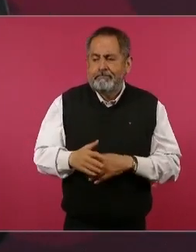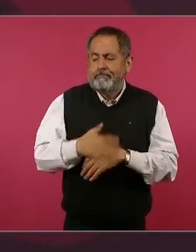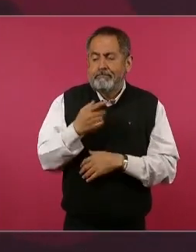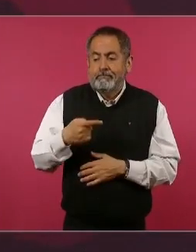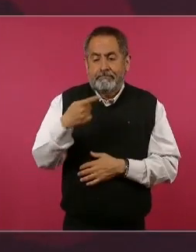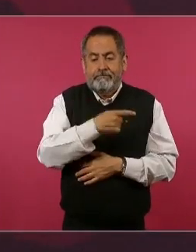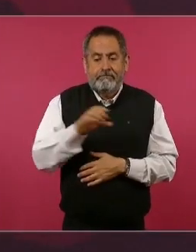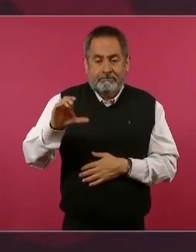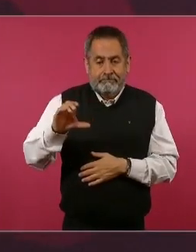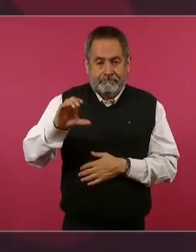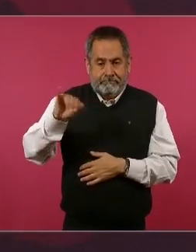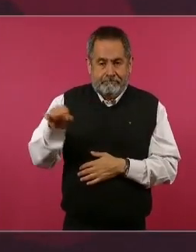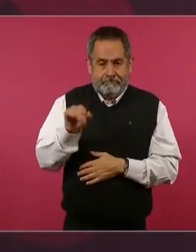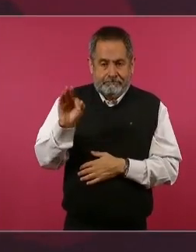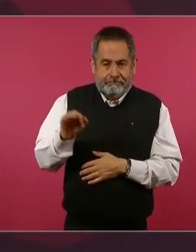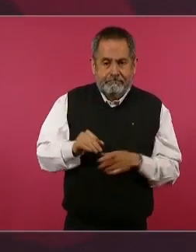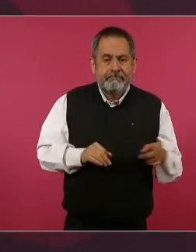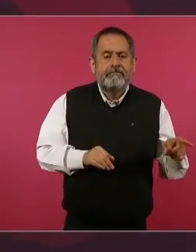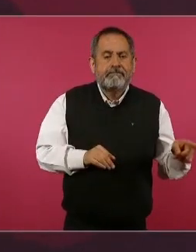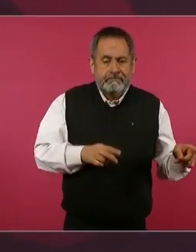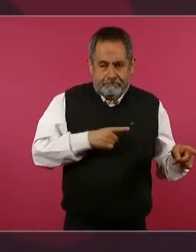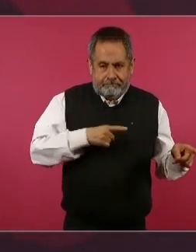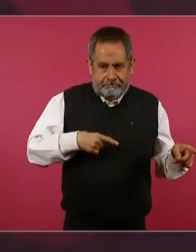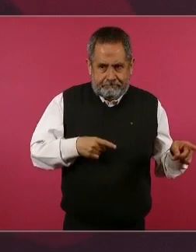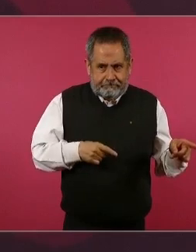Consejo de la Judicatura debería